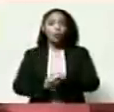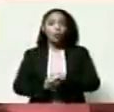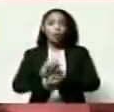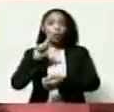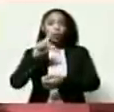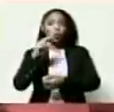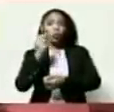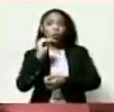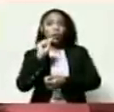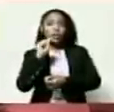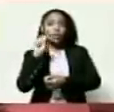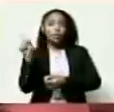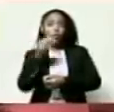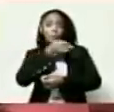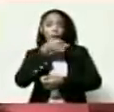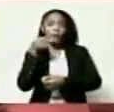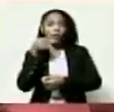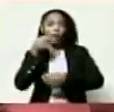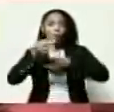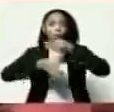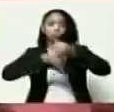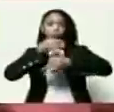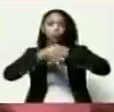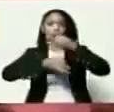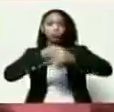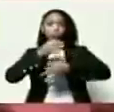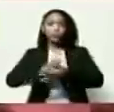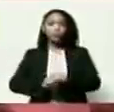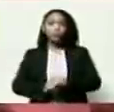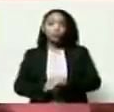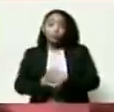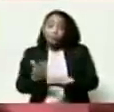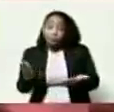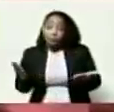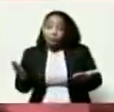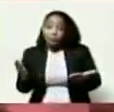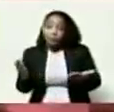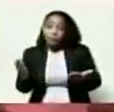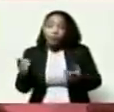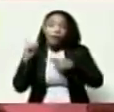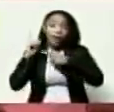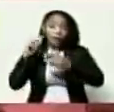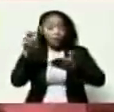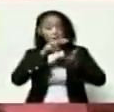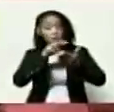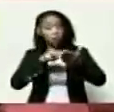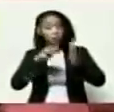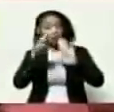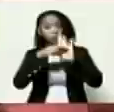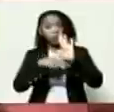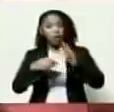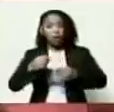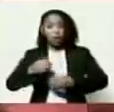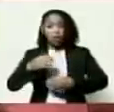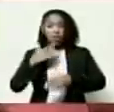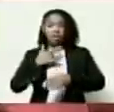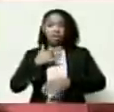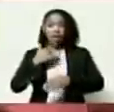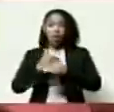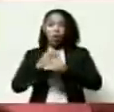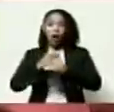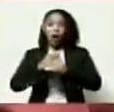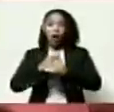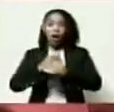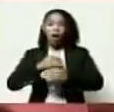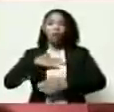Brito en su extraordinaria presentación, bueno, que uno lee ese reglamento y se llena de fuerza, se llena